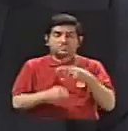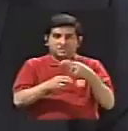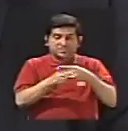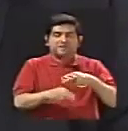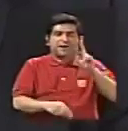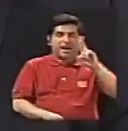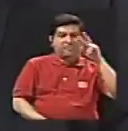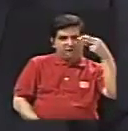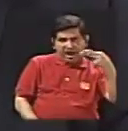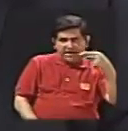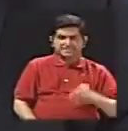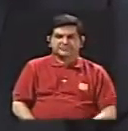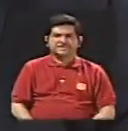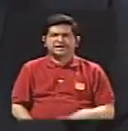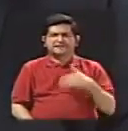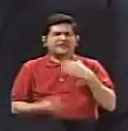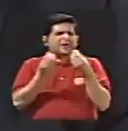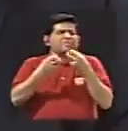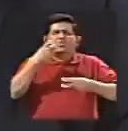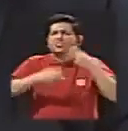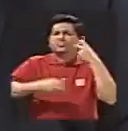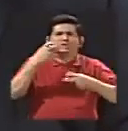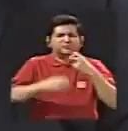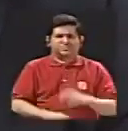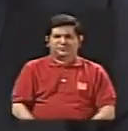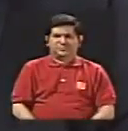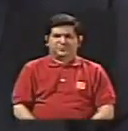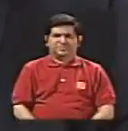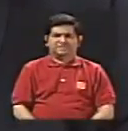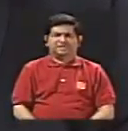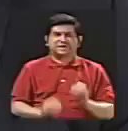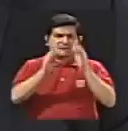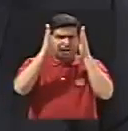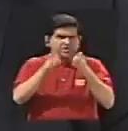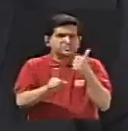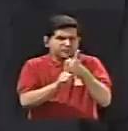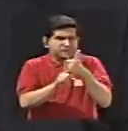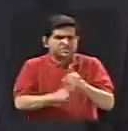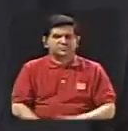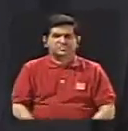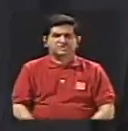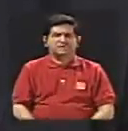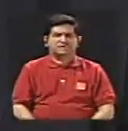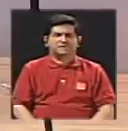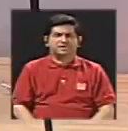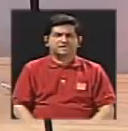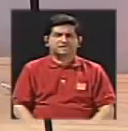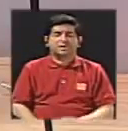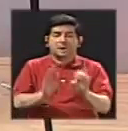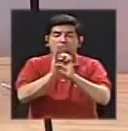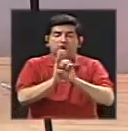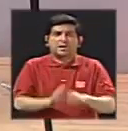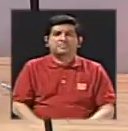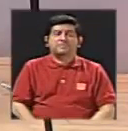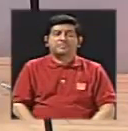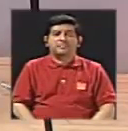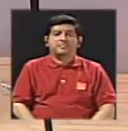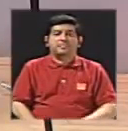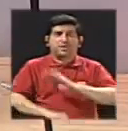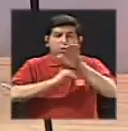uh-huh, estaba generando muchos problemas y muchos problemas para los educadores. Incluso esto que se les terminaban pagando todos